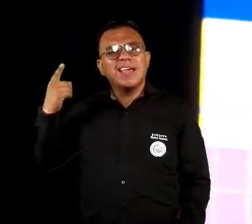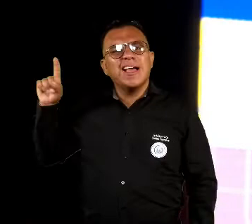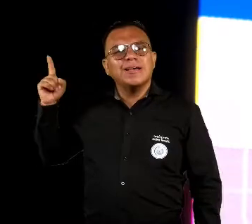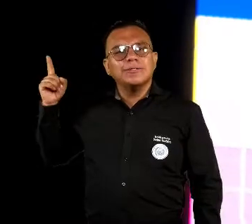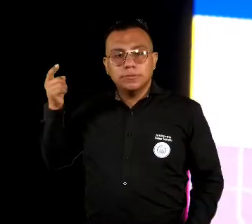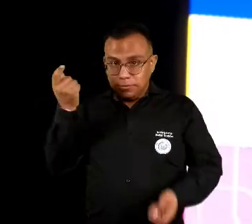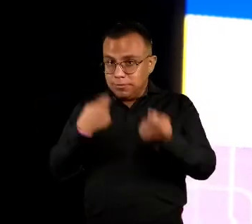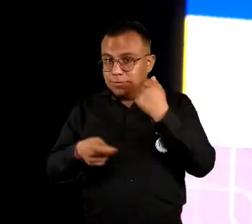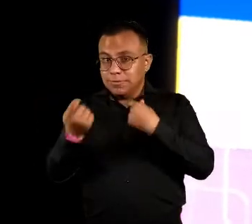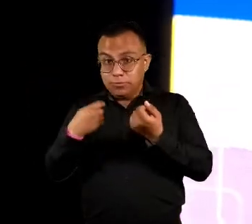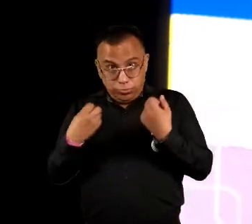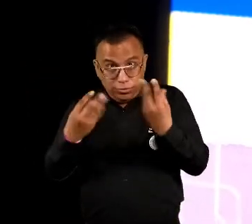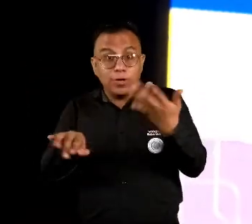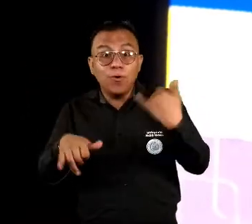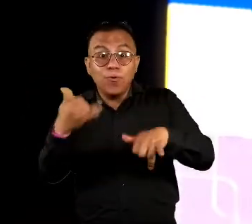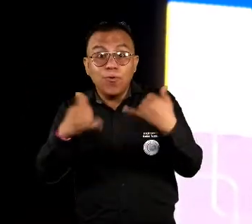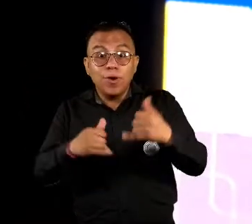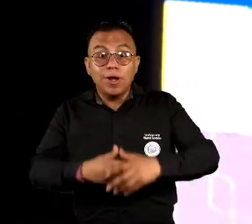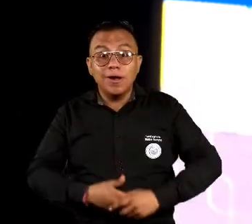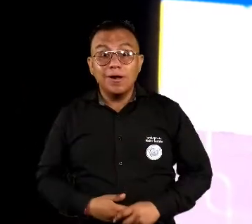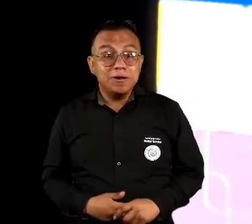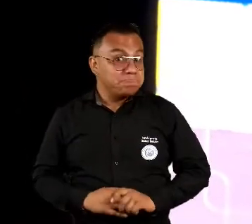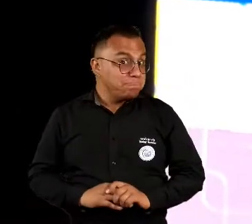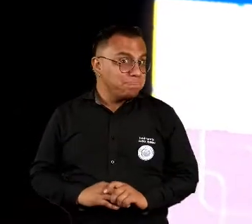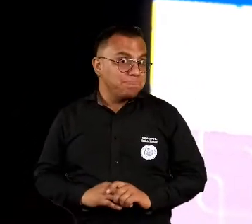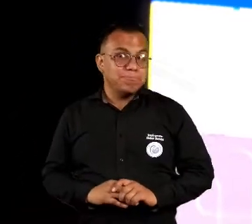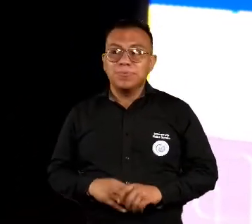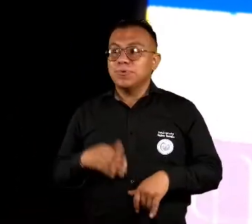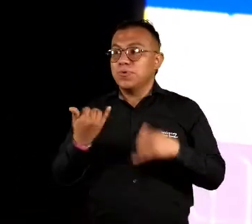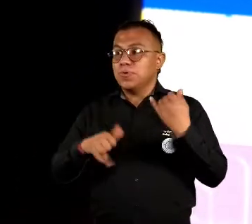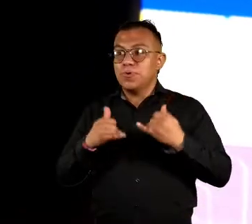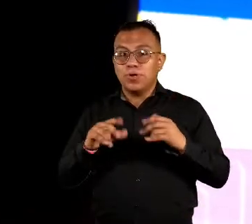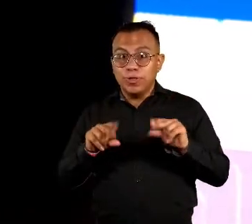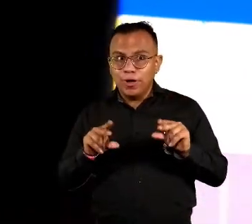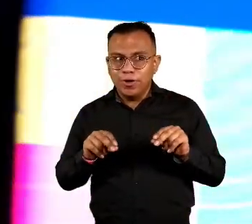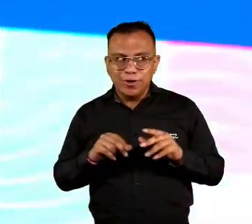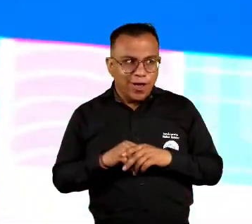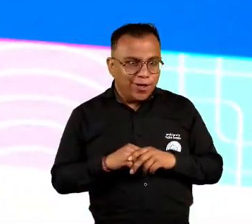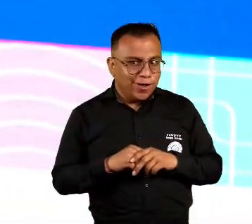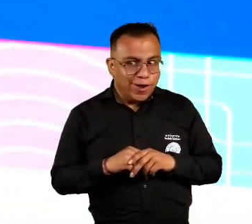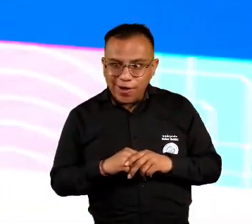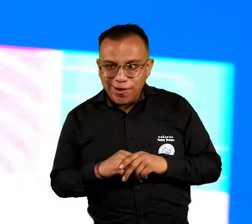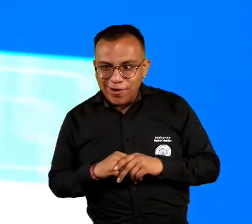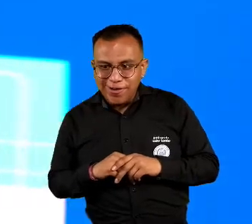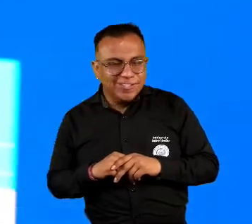tengo juegos para regalar no menos zorro me va a dar un juego para no no